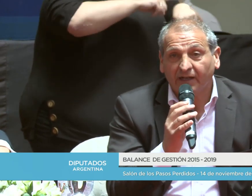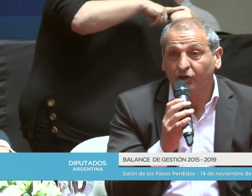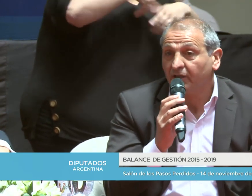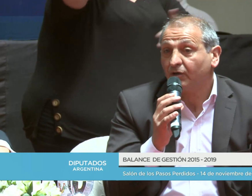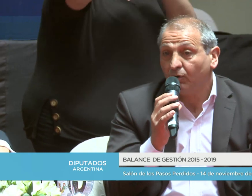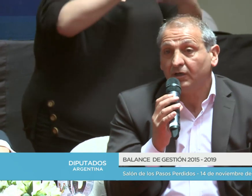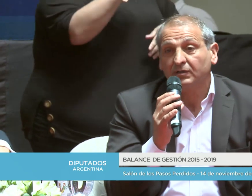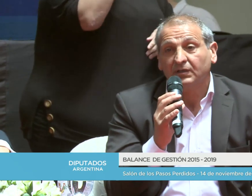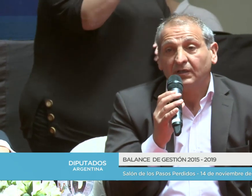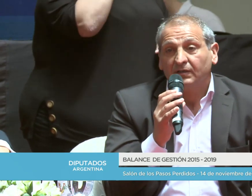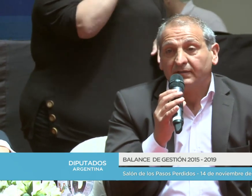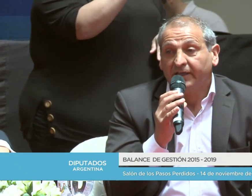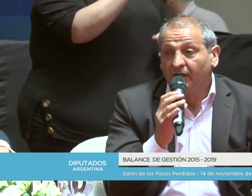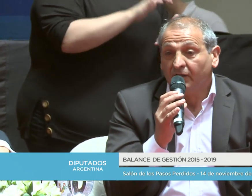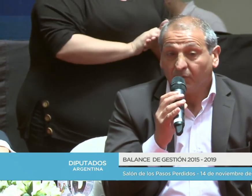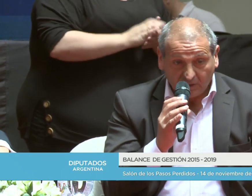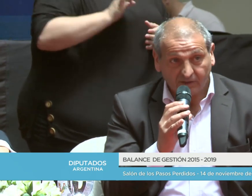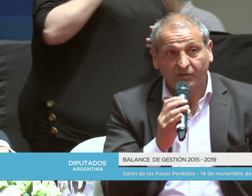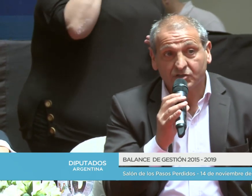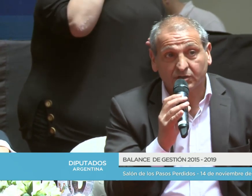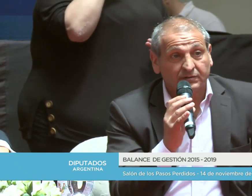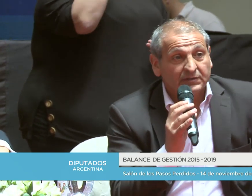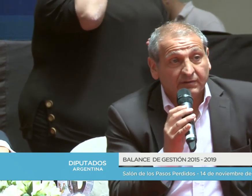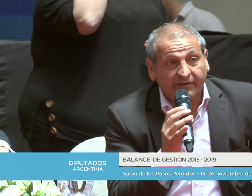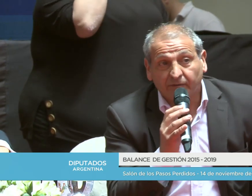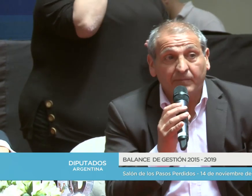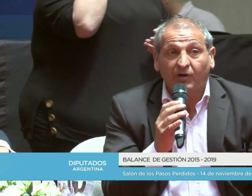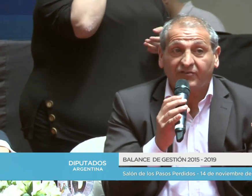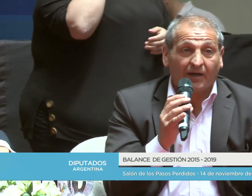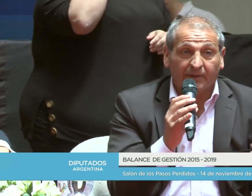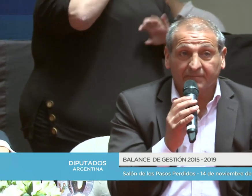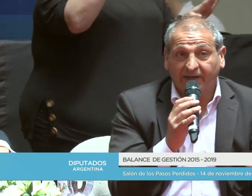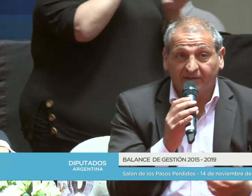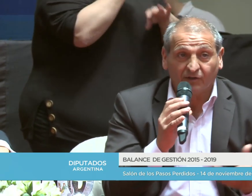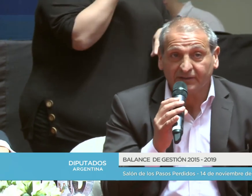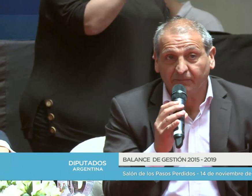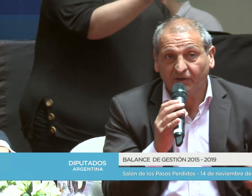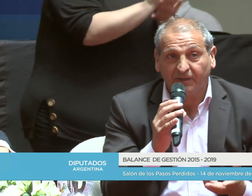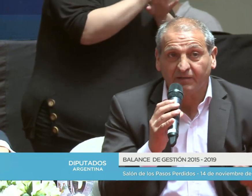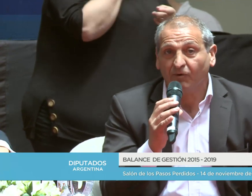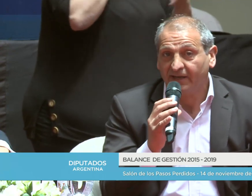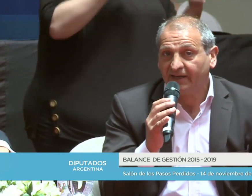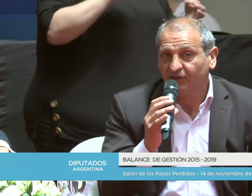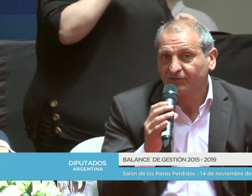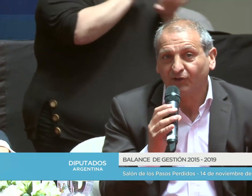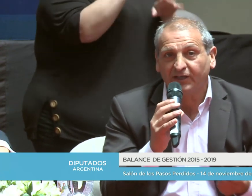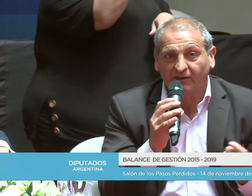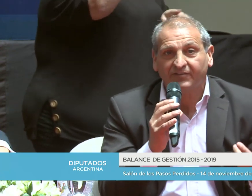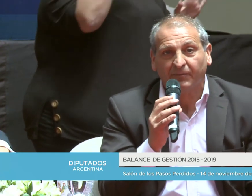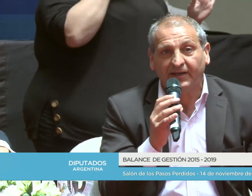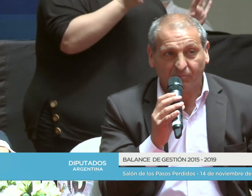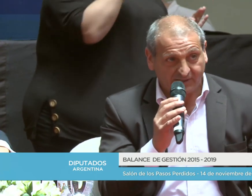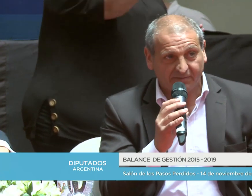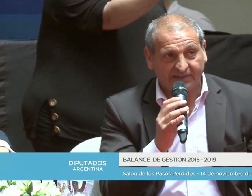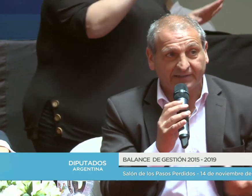tiempos, el 2 de julio del 2018 recibimos la llave, para decirlo en términos bien inmobiliarios, nos dieron